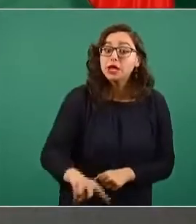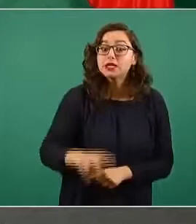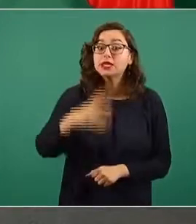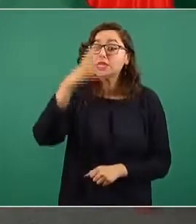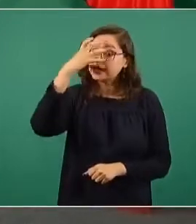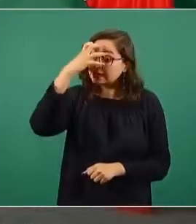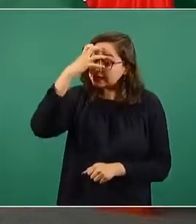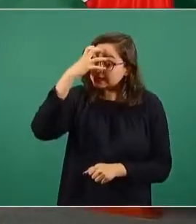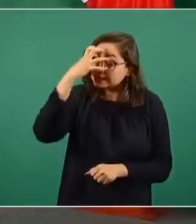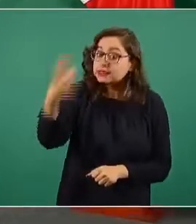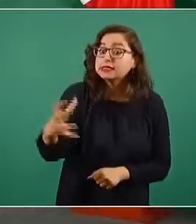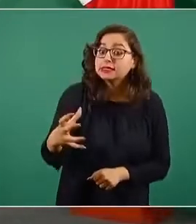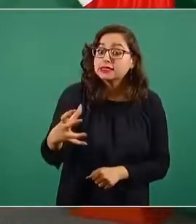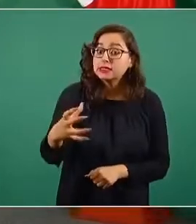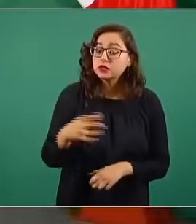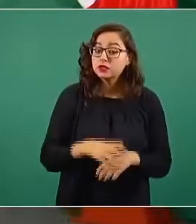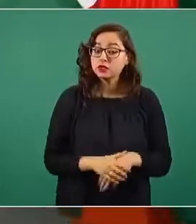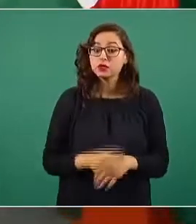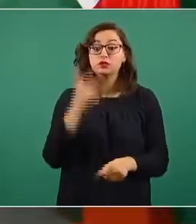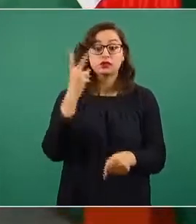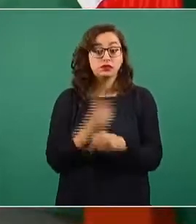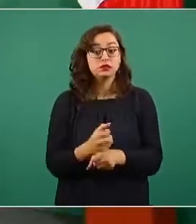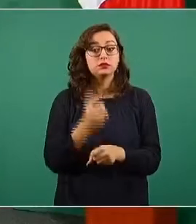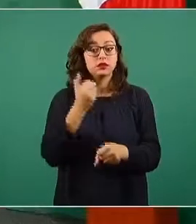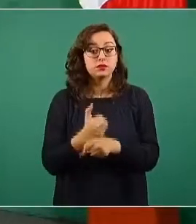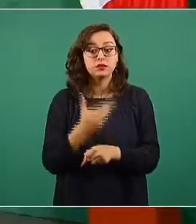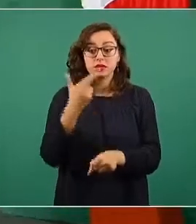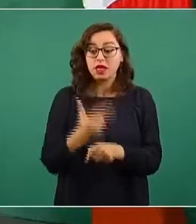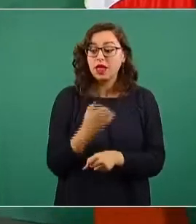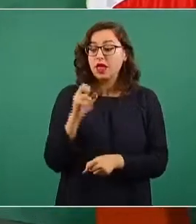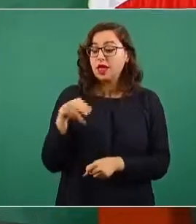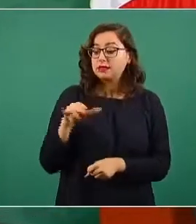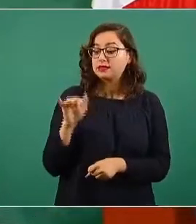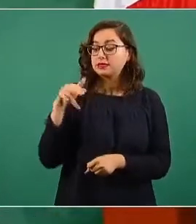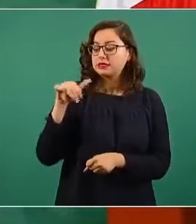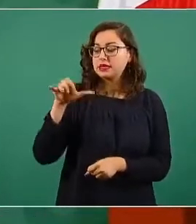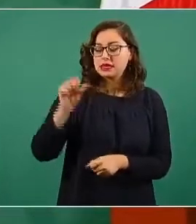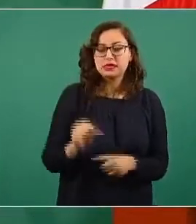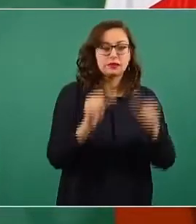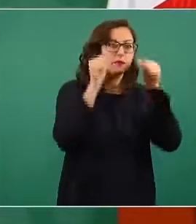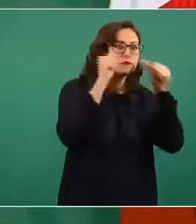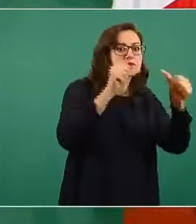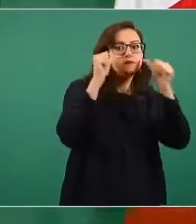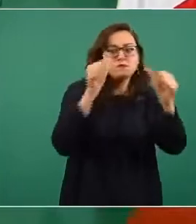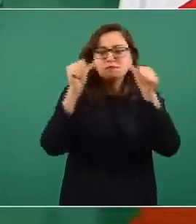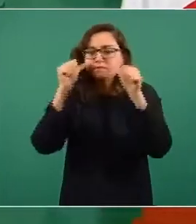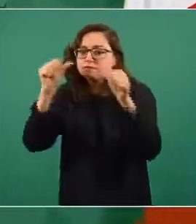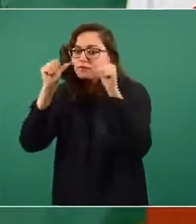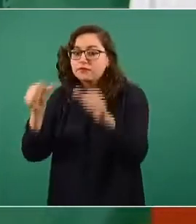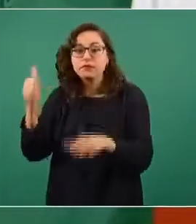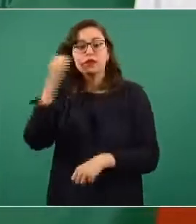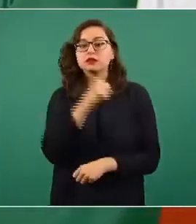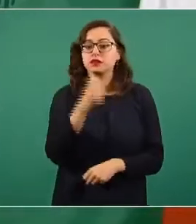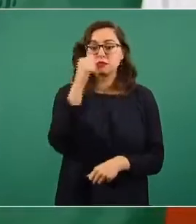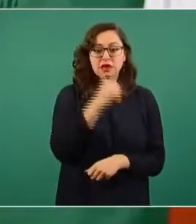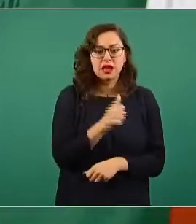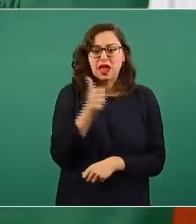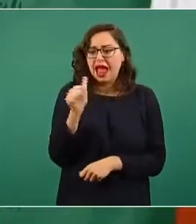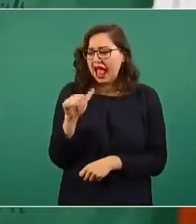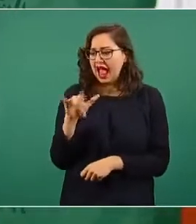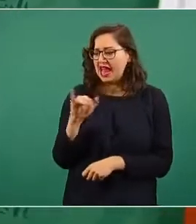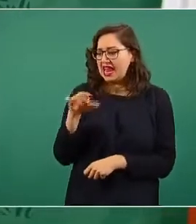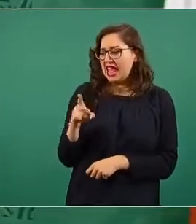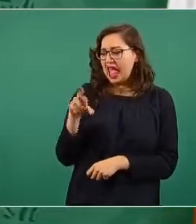categóricamente. El señor subsecretario Encinas ha estado muy pendiente, porque además Alejandro es así. Alejandro toma los casos